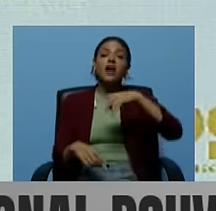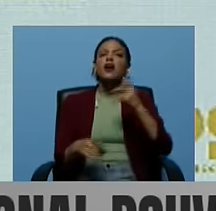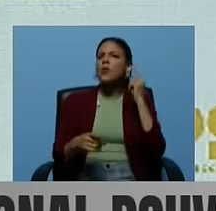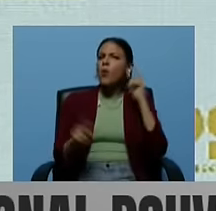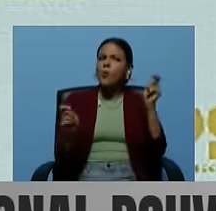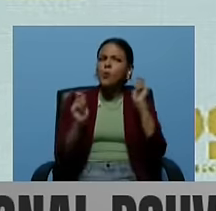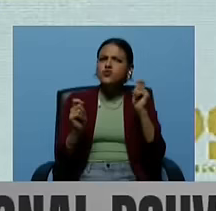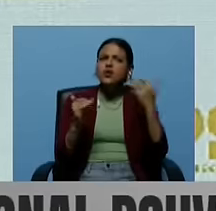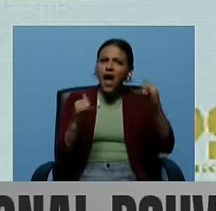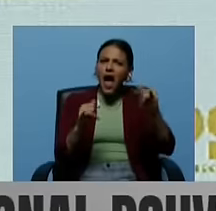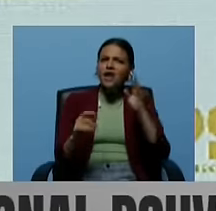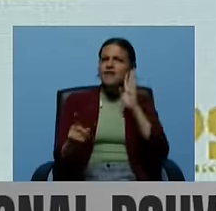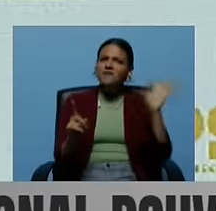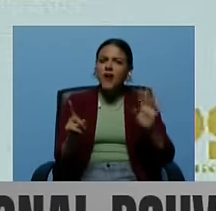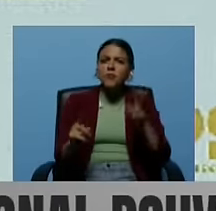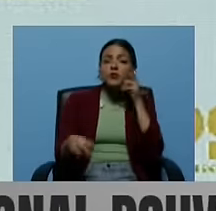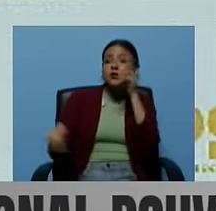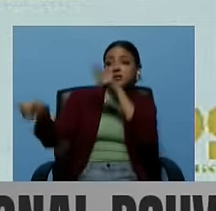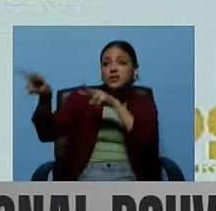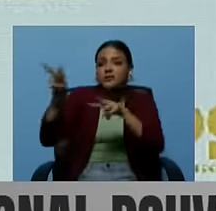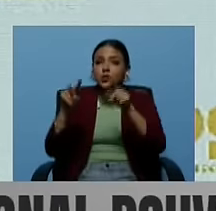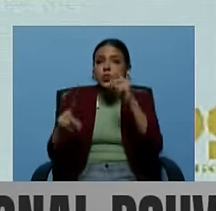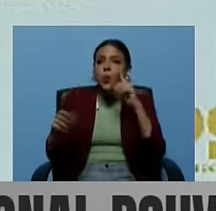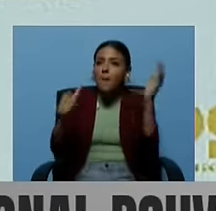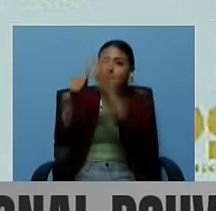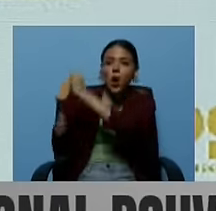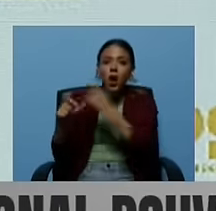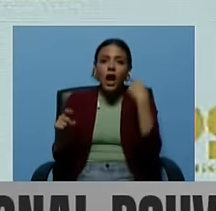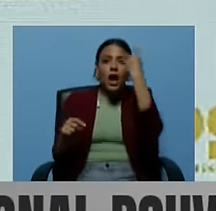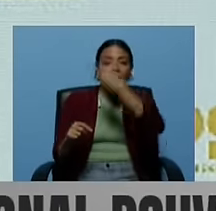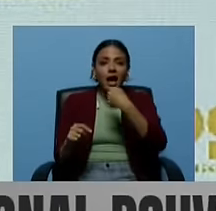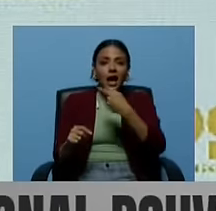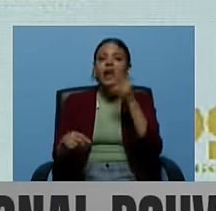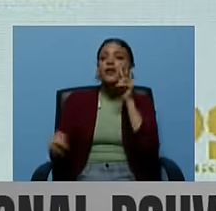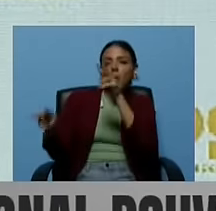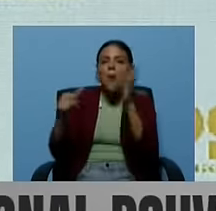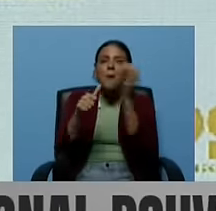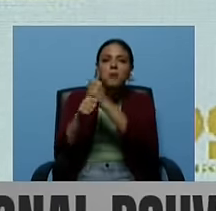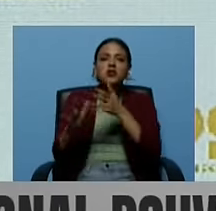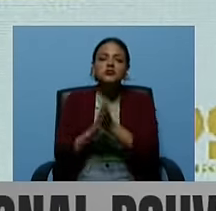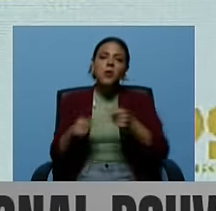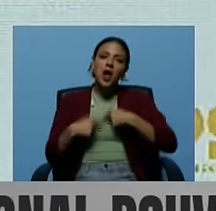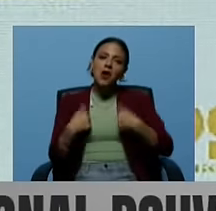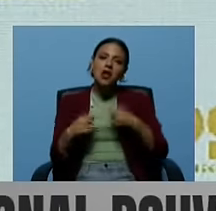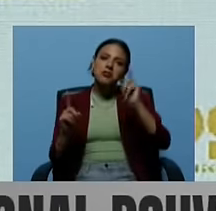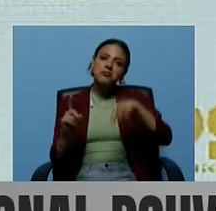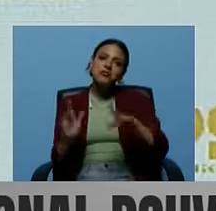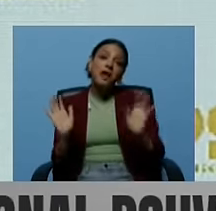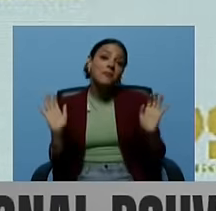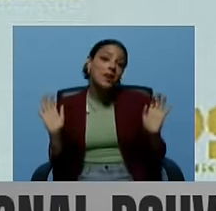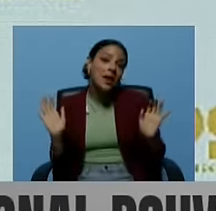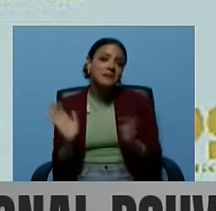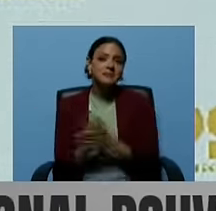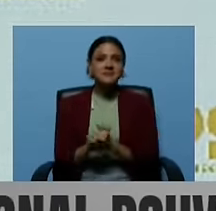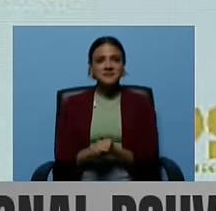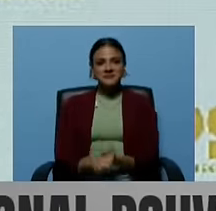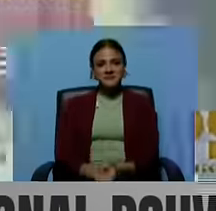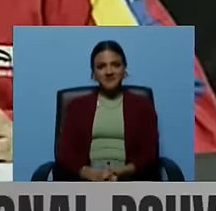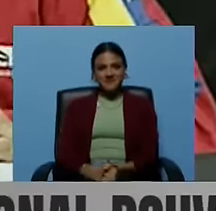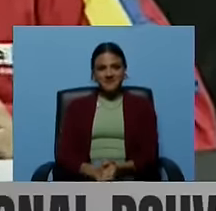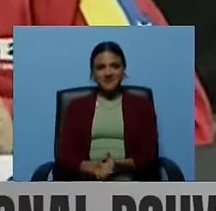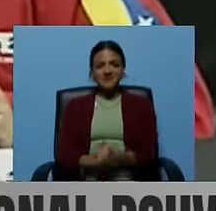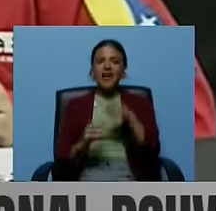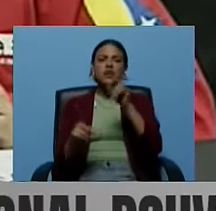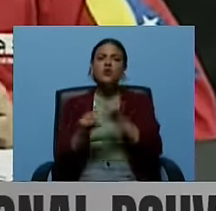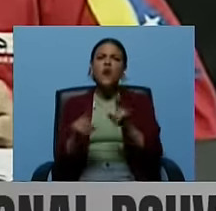así? Se ve. ¿Tú que eres cantante, Nahum? Se ven las caras. Otro